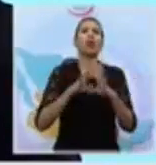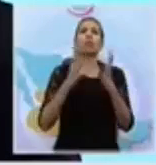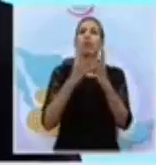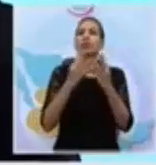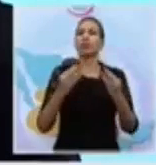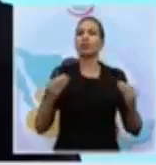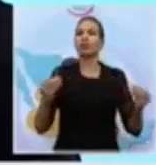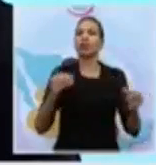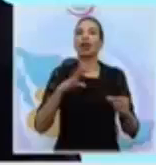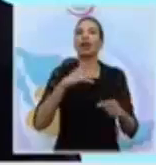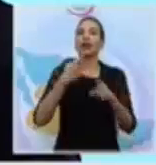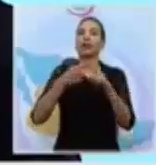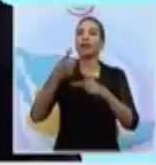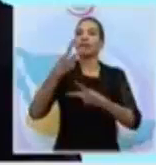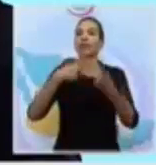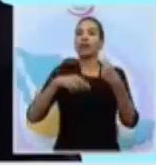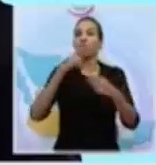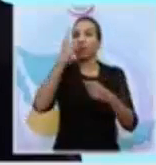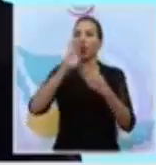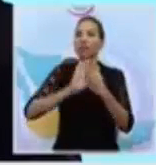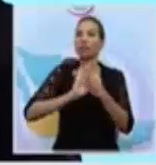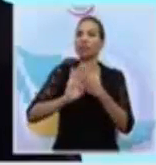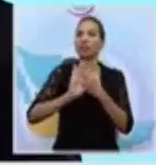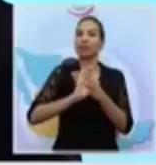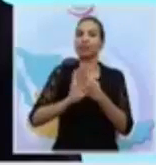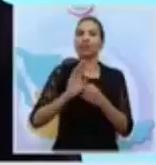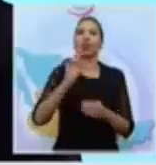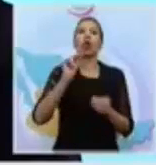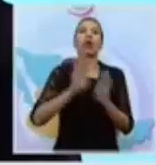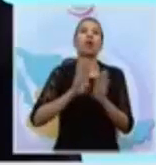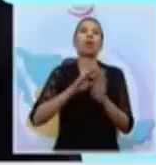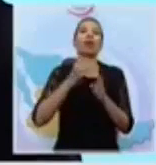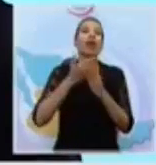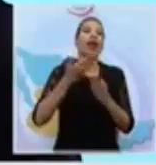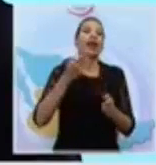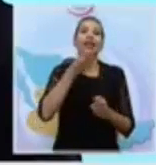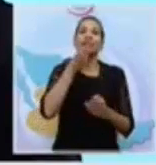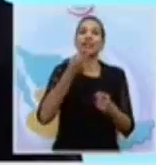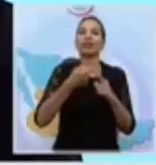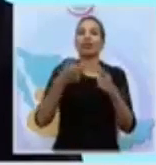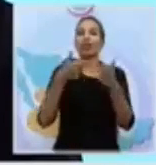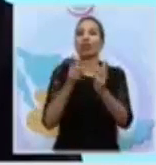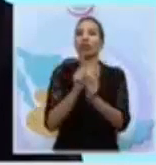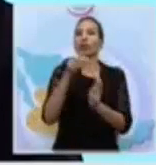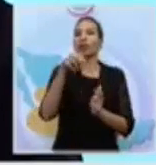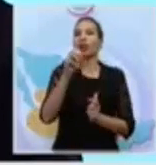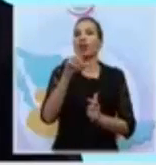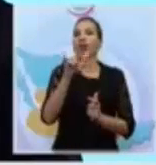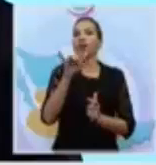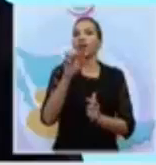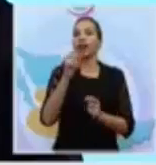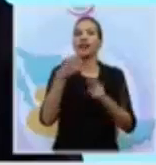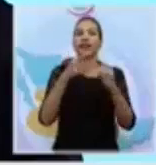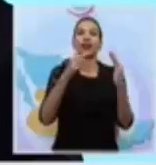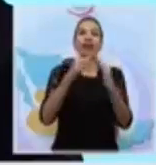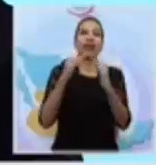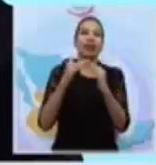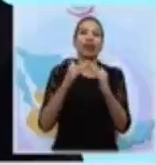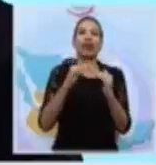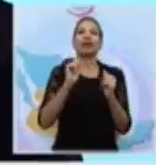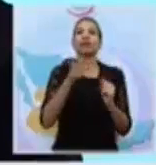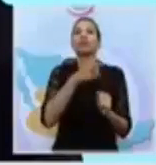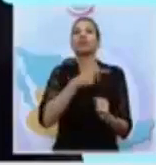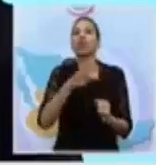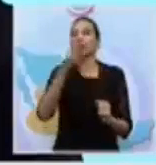debe ser un complemento de la prevención y no, como enarbolan los neoliberales, esperar a que los hogares se